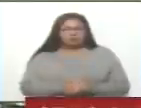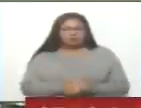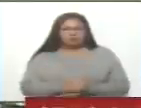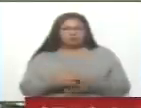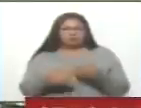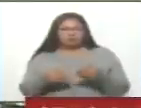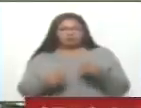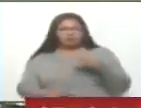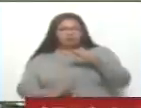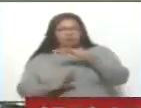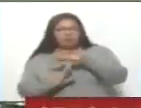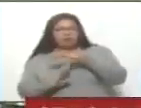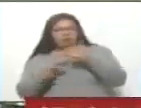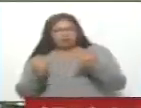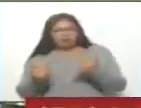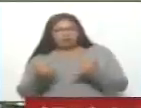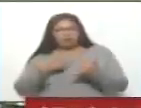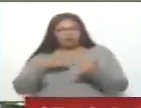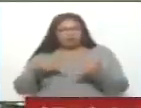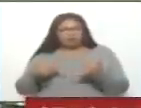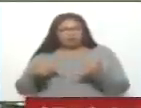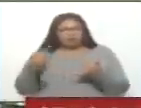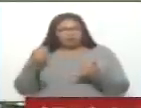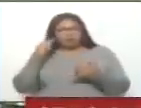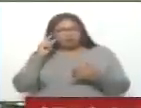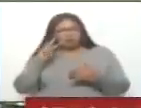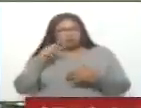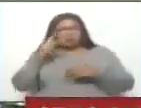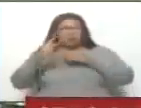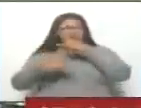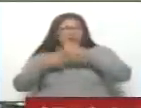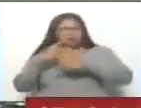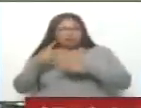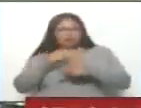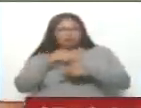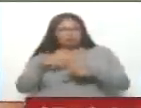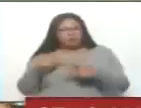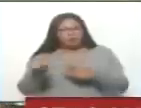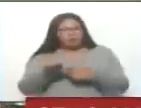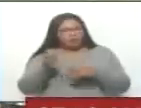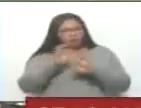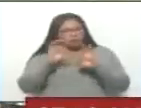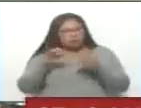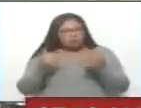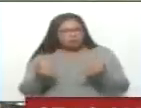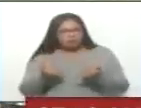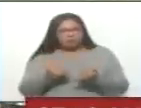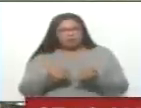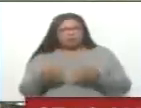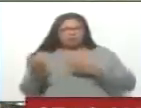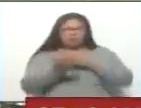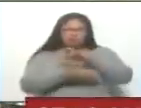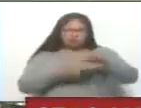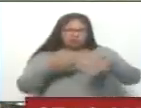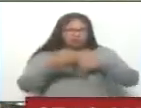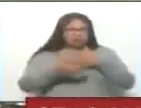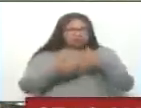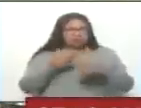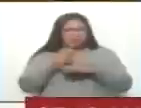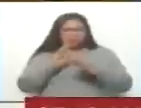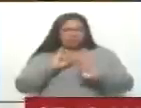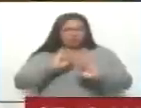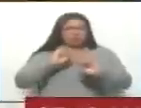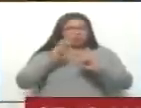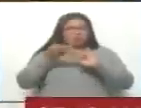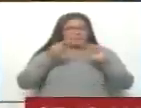un paro que es un paro totalmente político y que están buscando es crear ahora conflicto y ir contra la paz de Venezuela. Hay